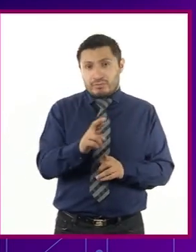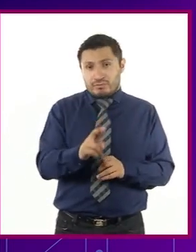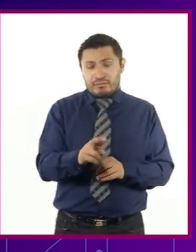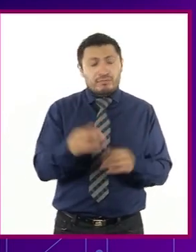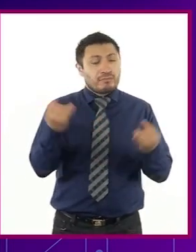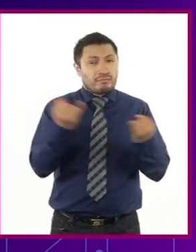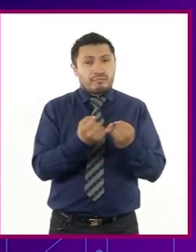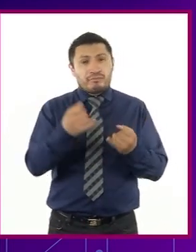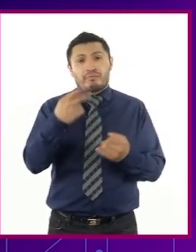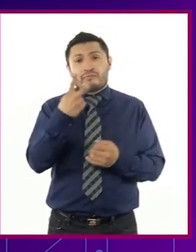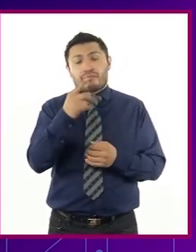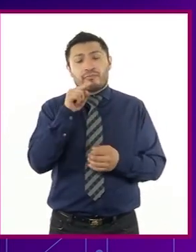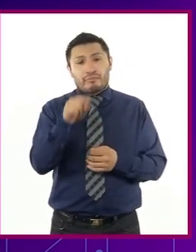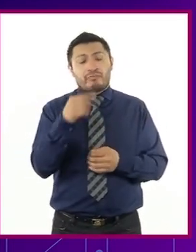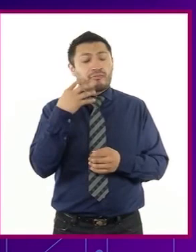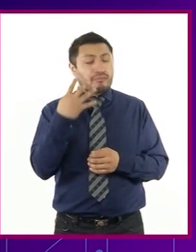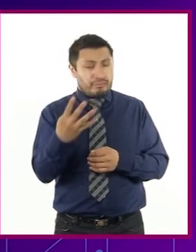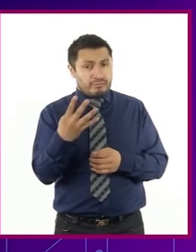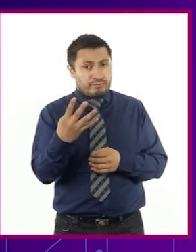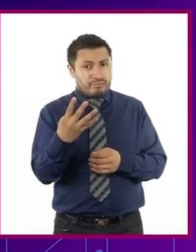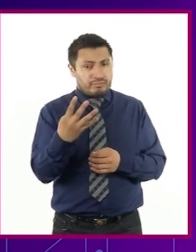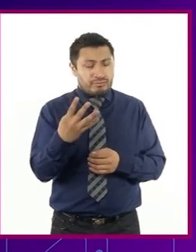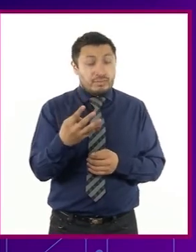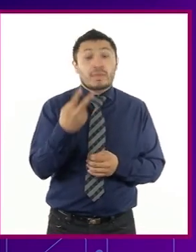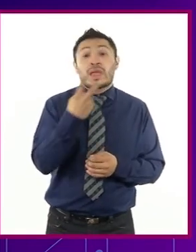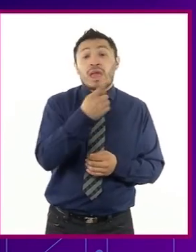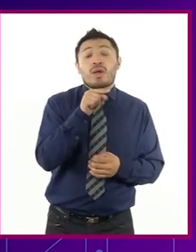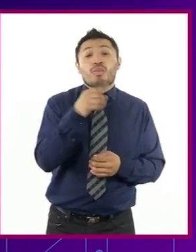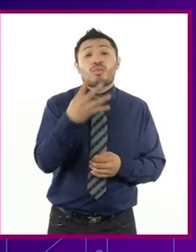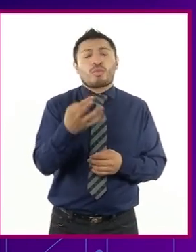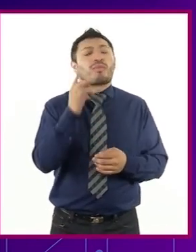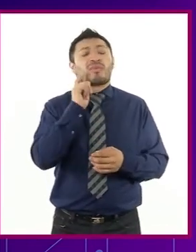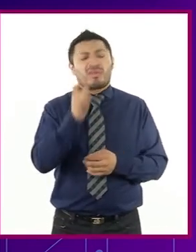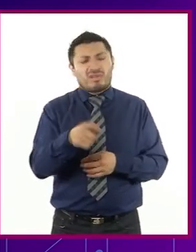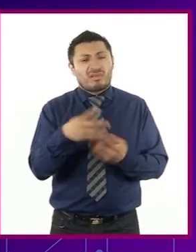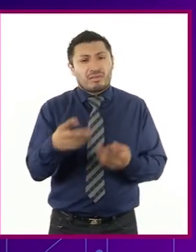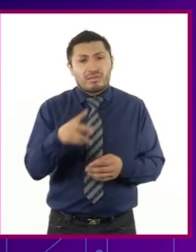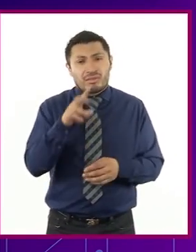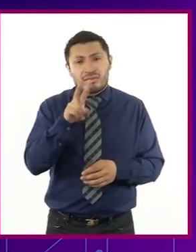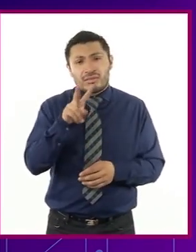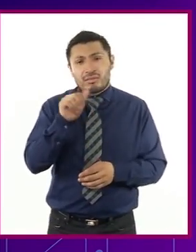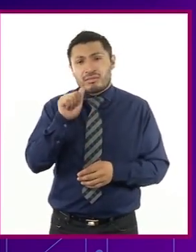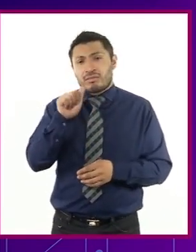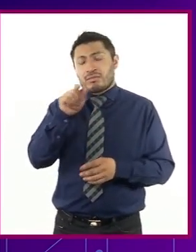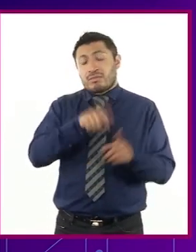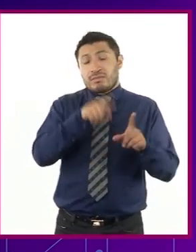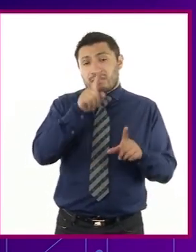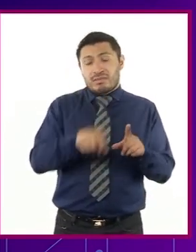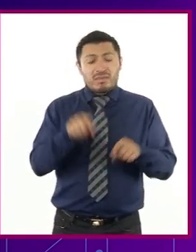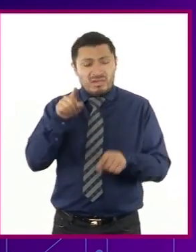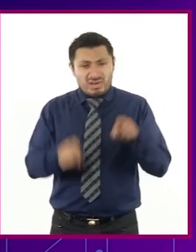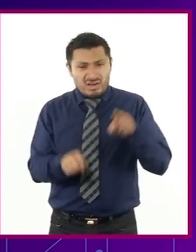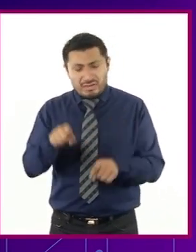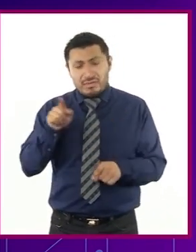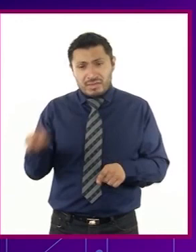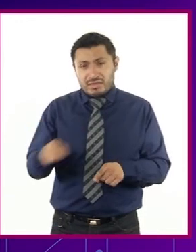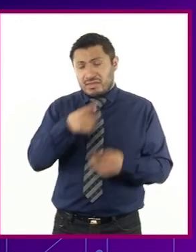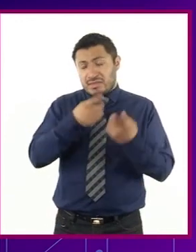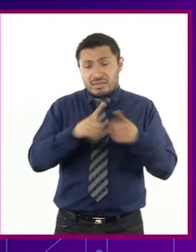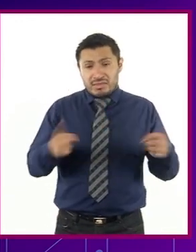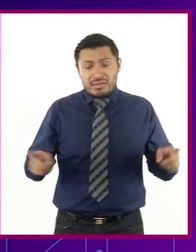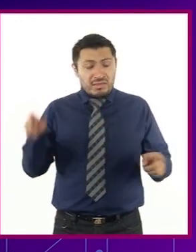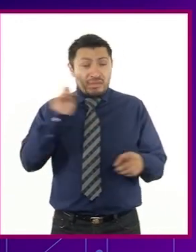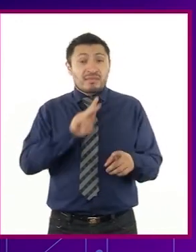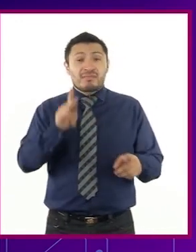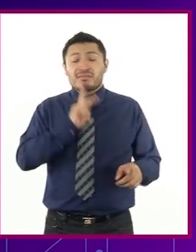es igual a 2.4. 2.4 representa la variabilidad del desempeño de Daniela en la prueba. En